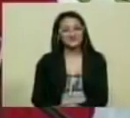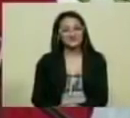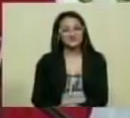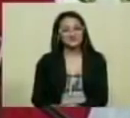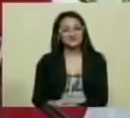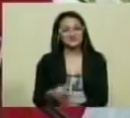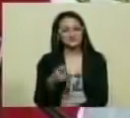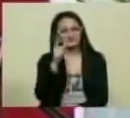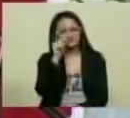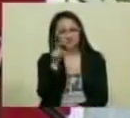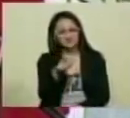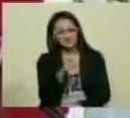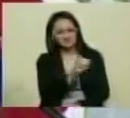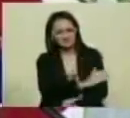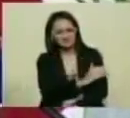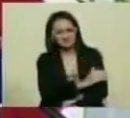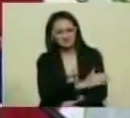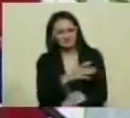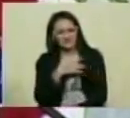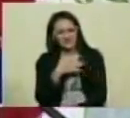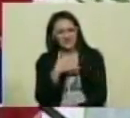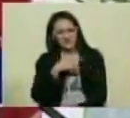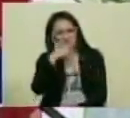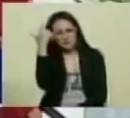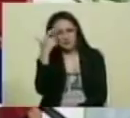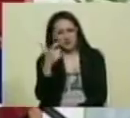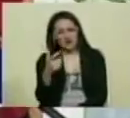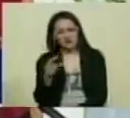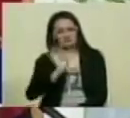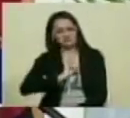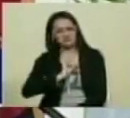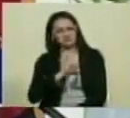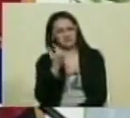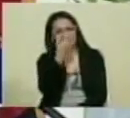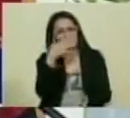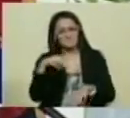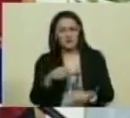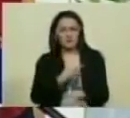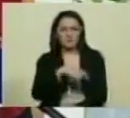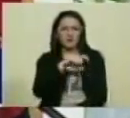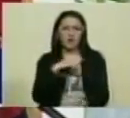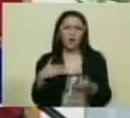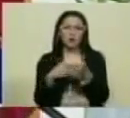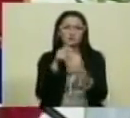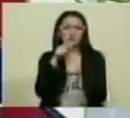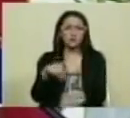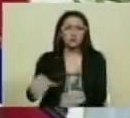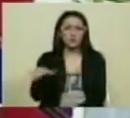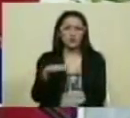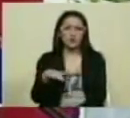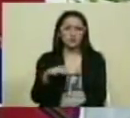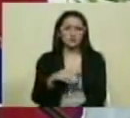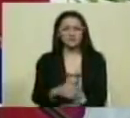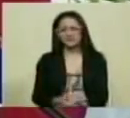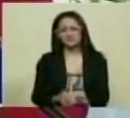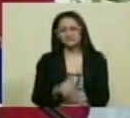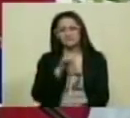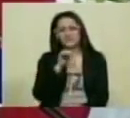mismo odio, herencia del Imperio Español contra nuestro pueblo, una mala